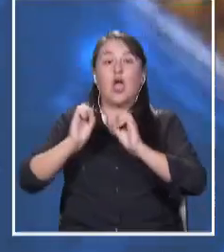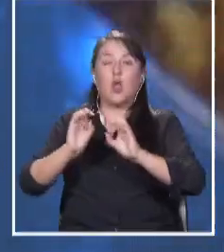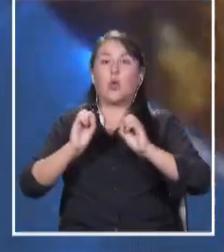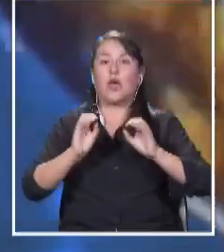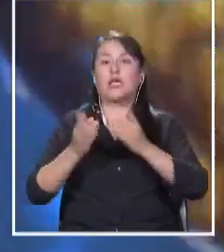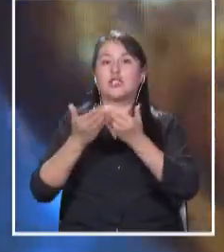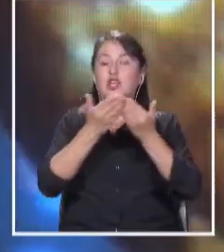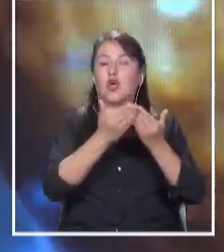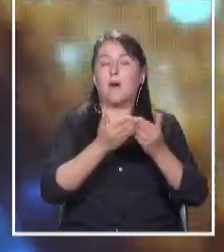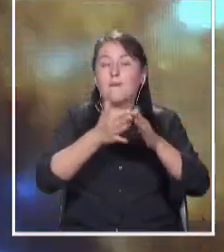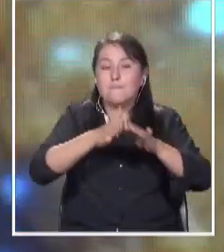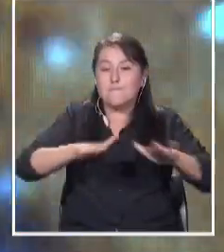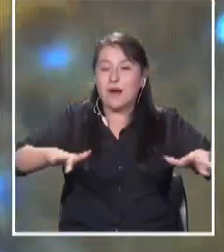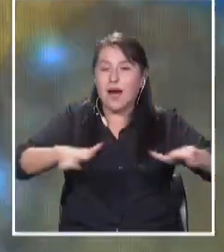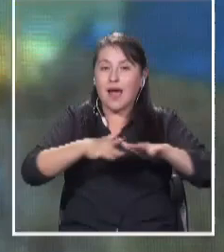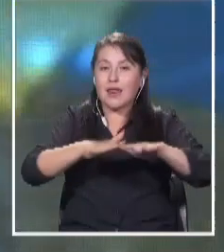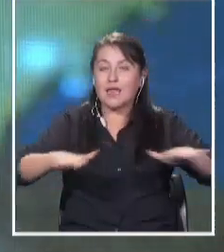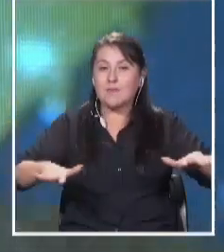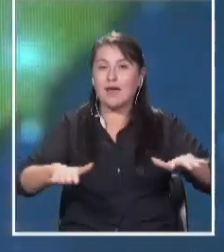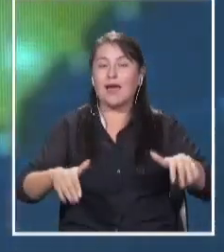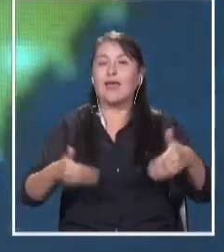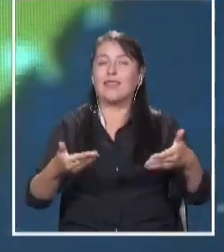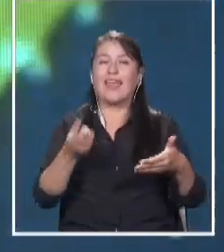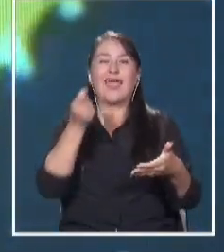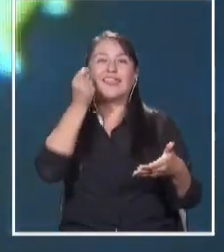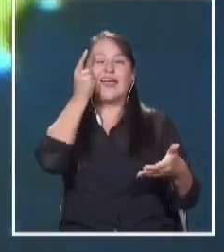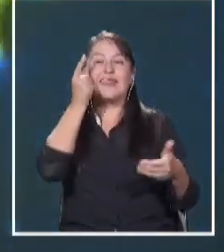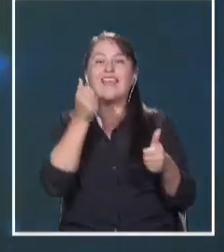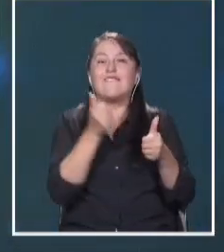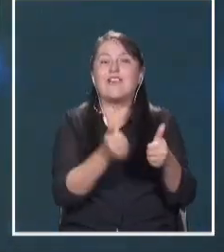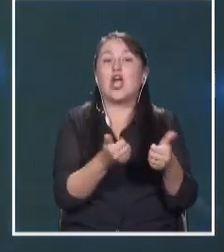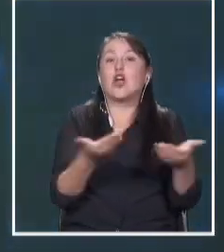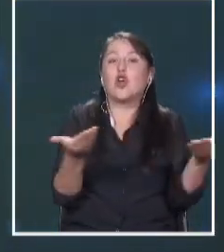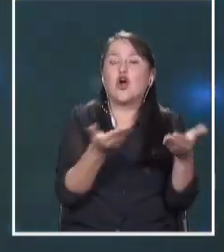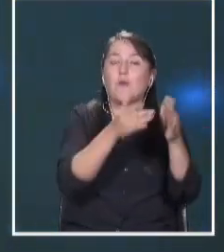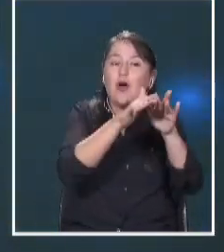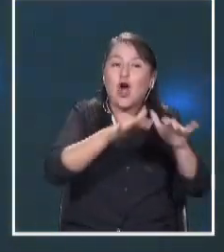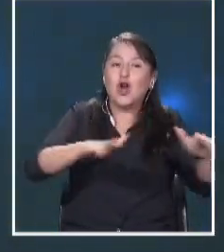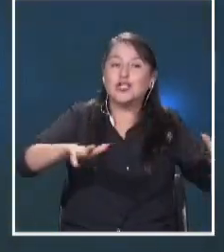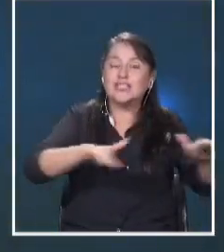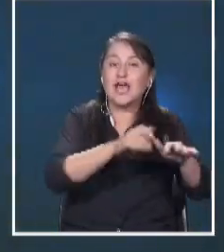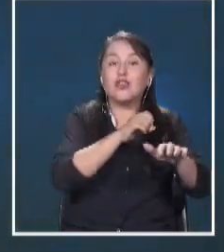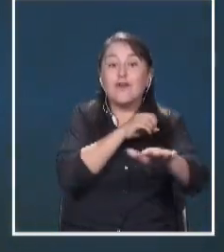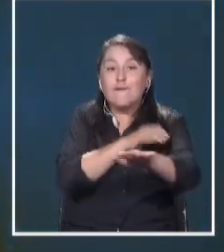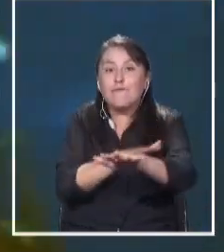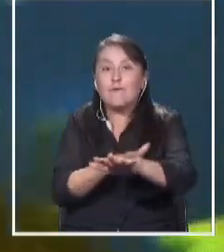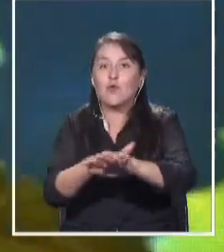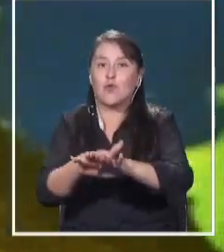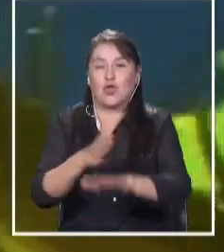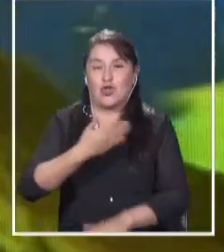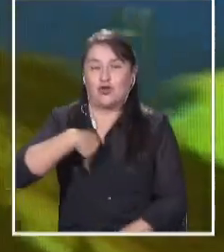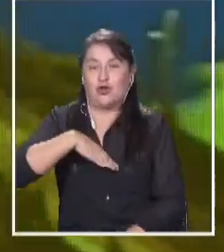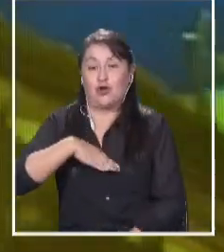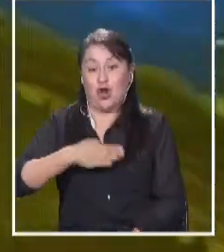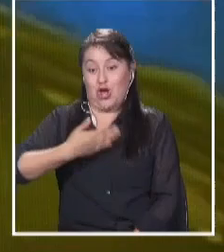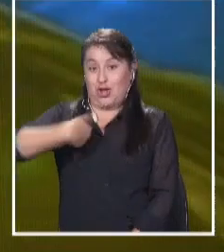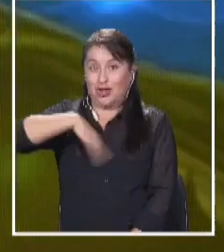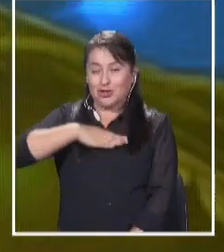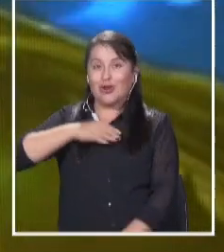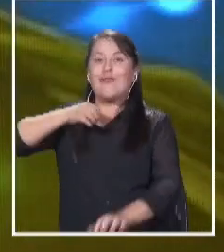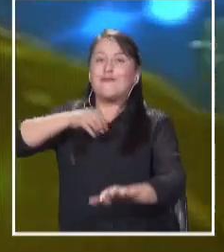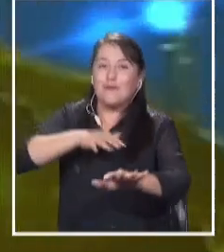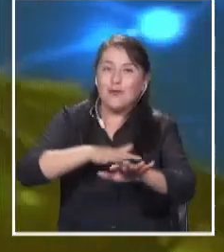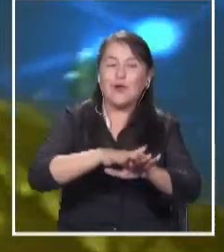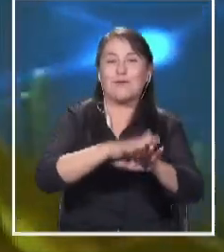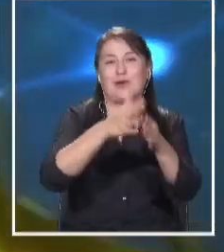y se describe algo así como entender bien cómo el océano influye en nosotros y cómo nosotros influimos en el océano.